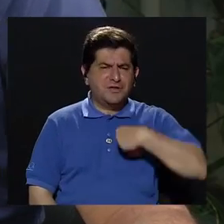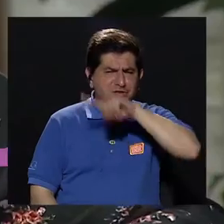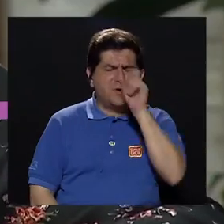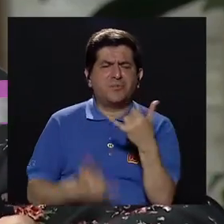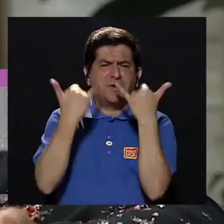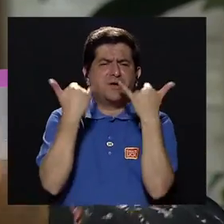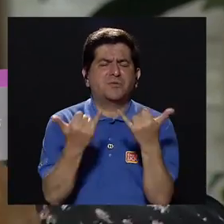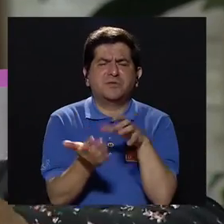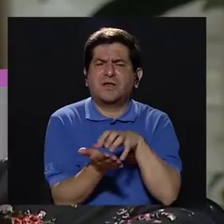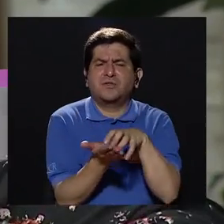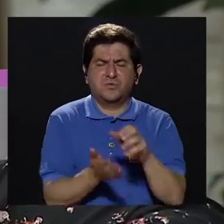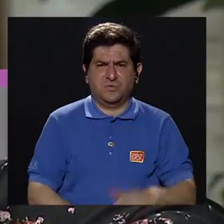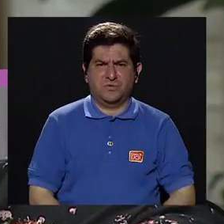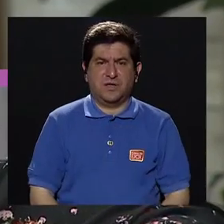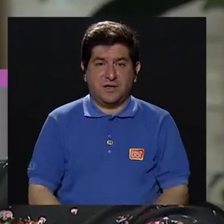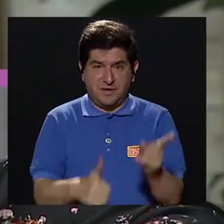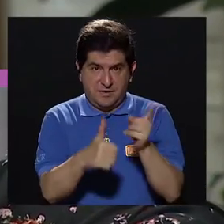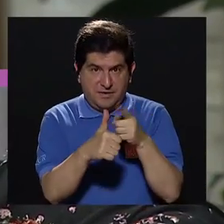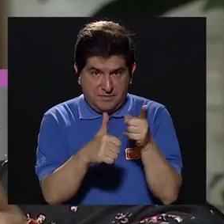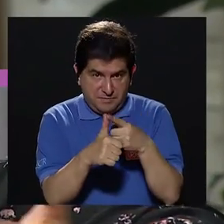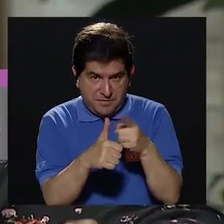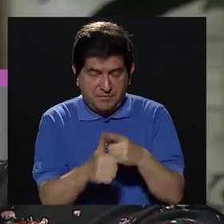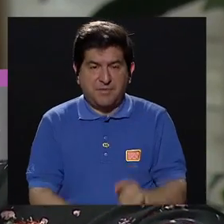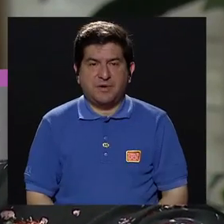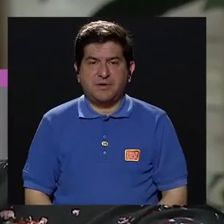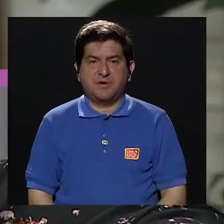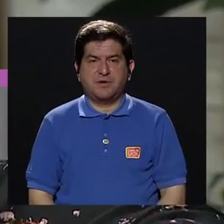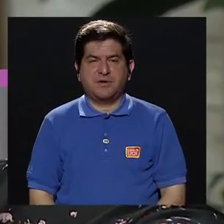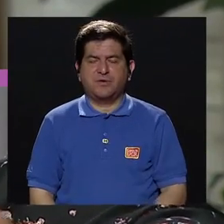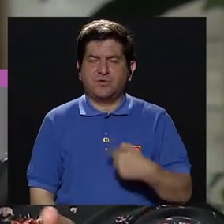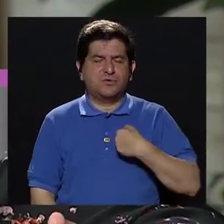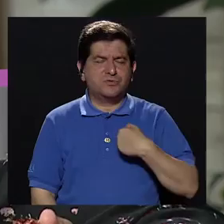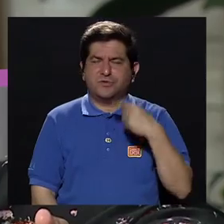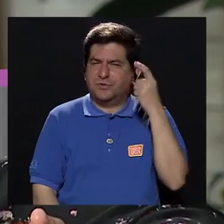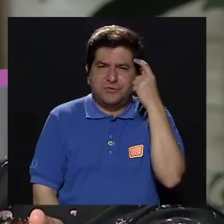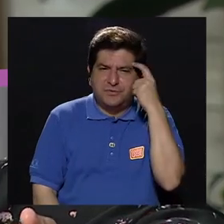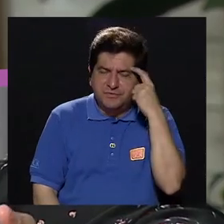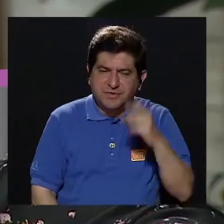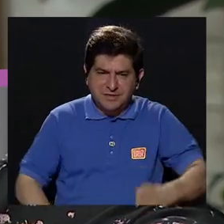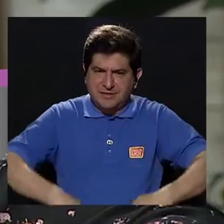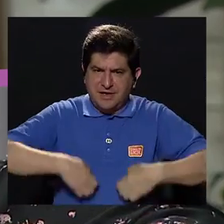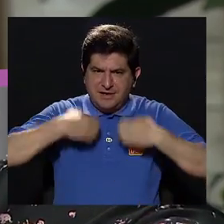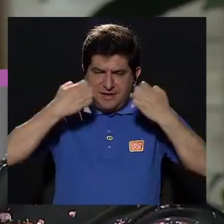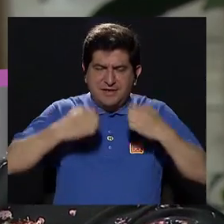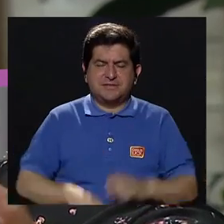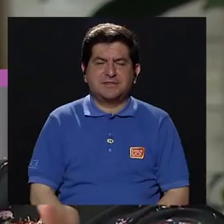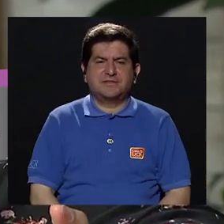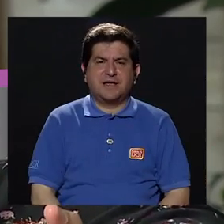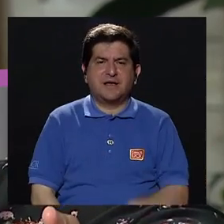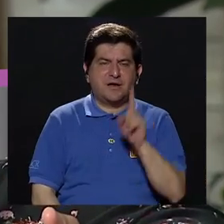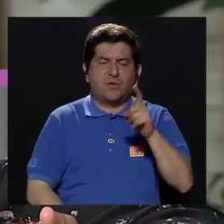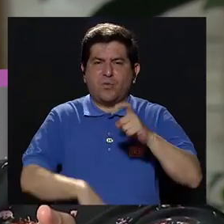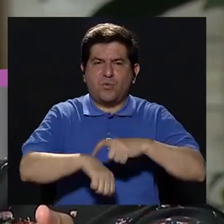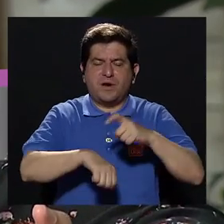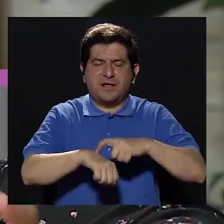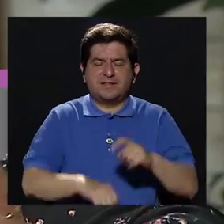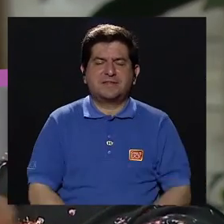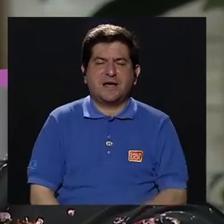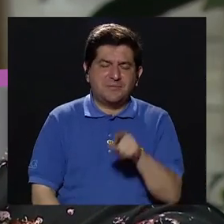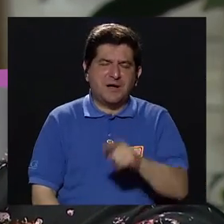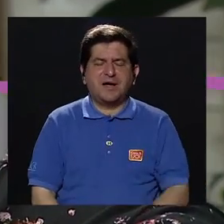Andrés, eso era lo que le iba a preguntar, me surge esa duda. Bueno, en primer lugar, no tenía tan contemplado que existiera también como una fase de